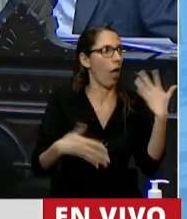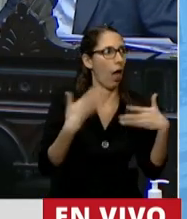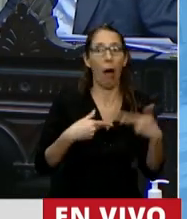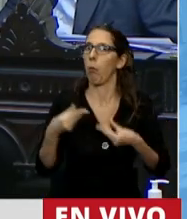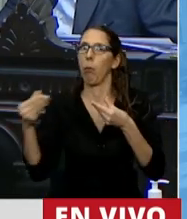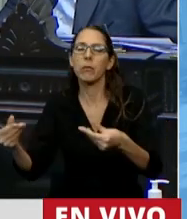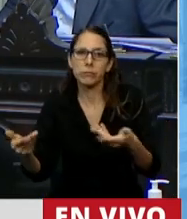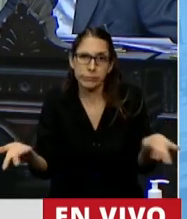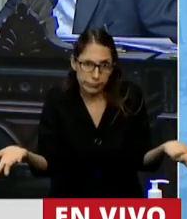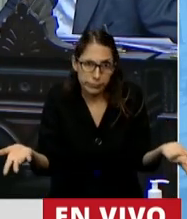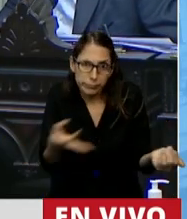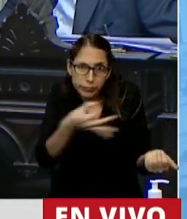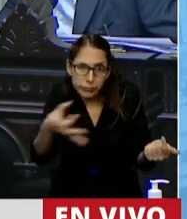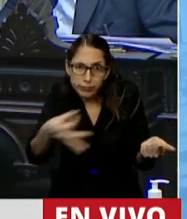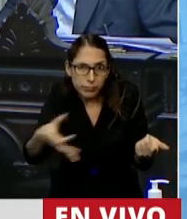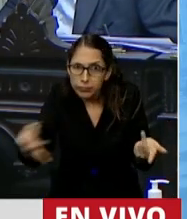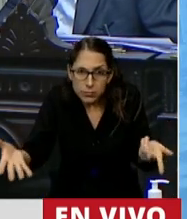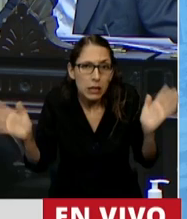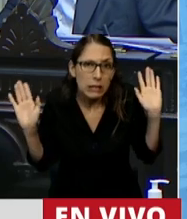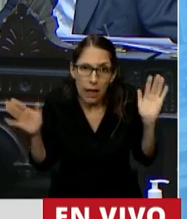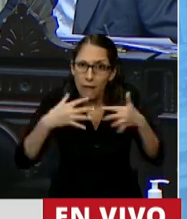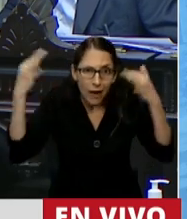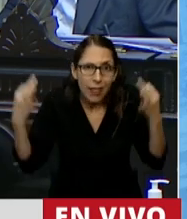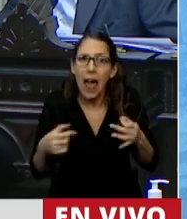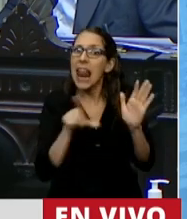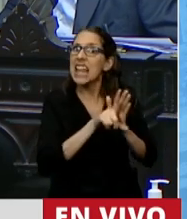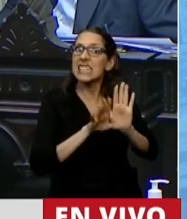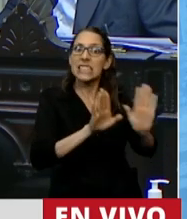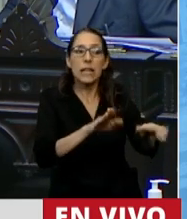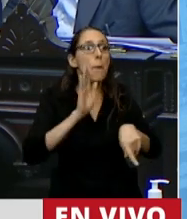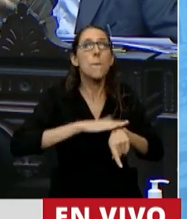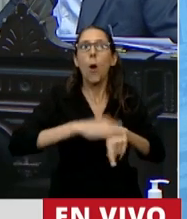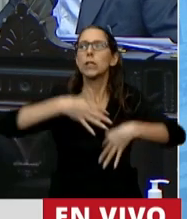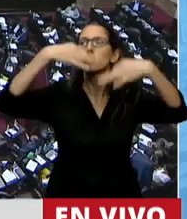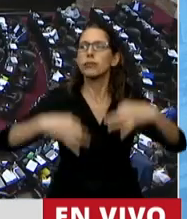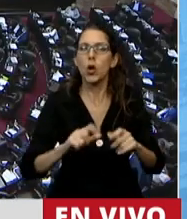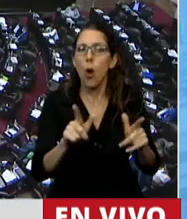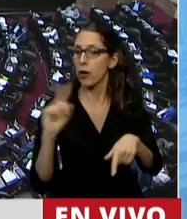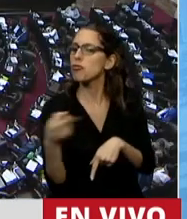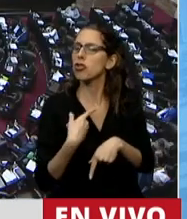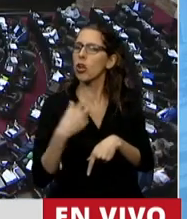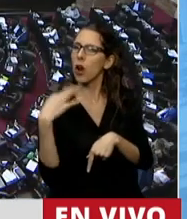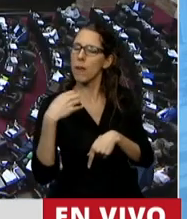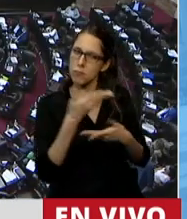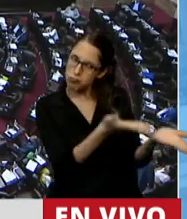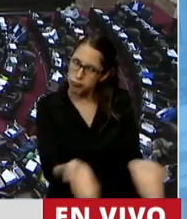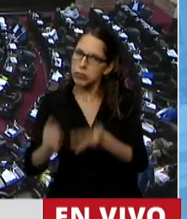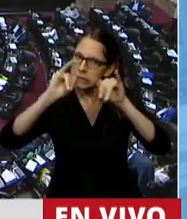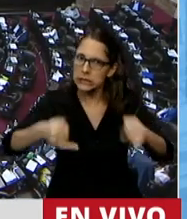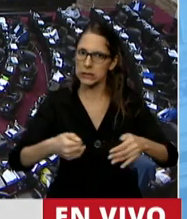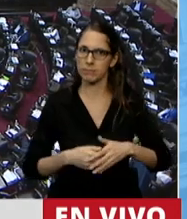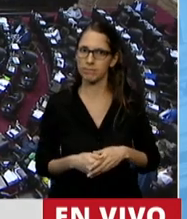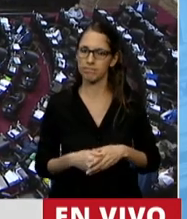que estas leyes nunca encuentran el momento oportuno si nosotros no se lo damos. Por eso yo creo,